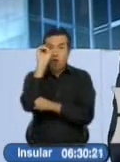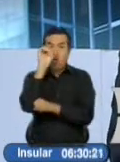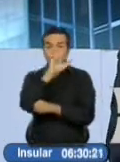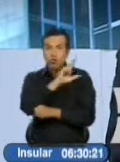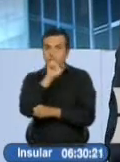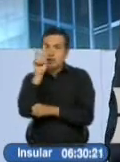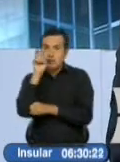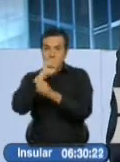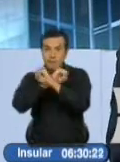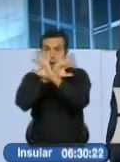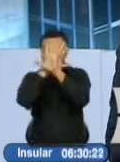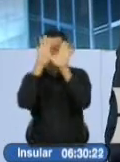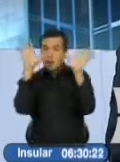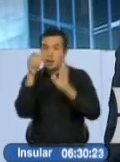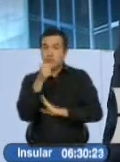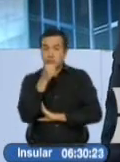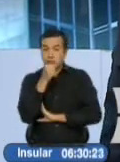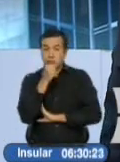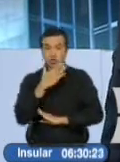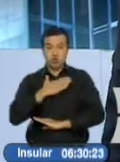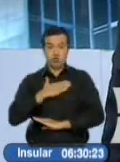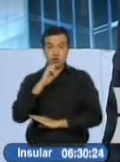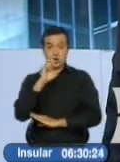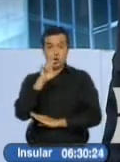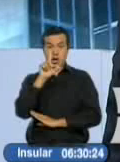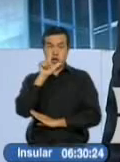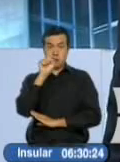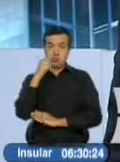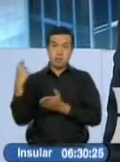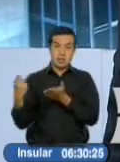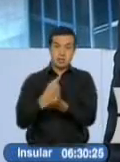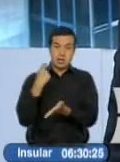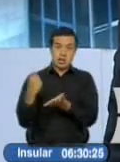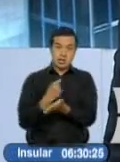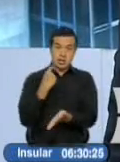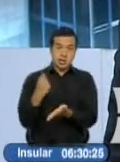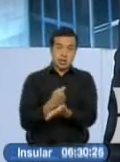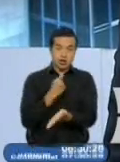y Carlos Rabascal van a aceptar presiones para